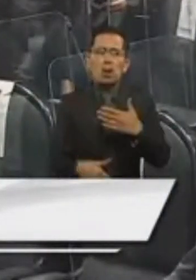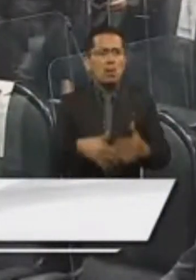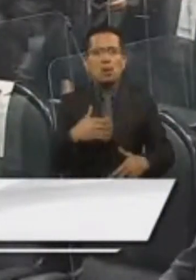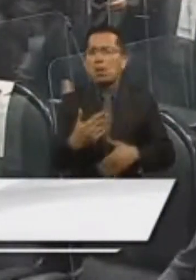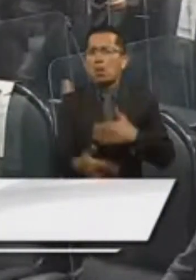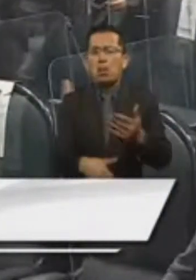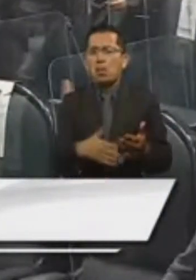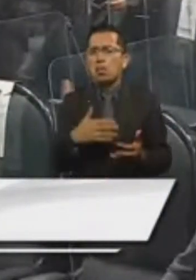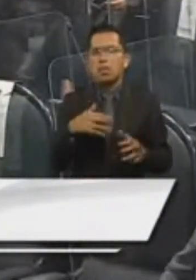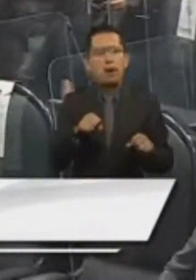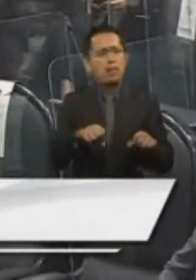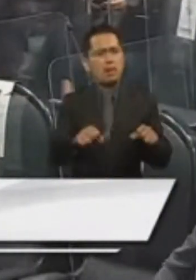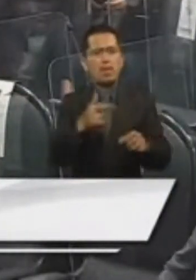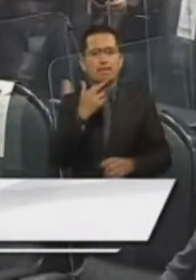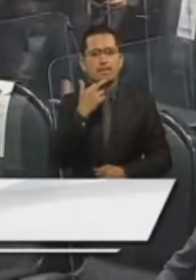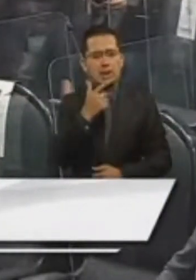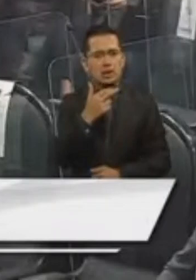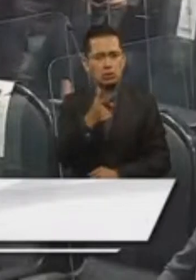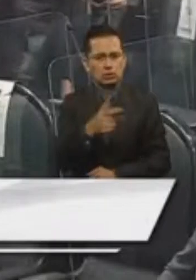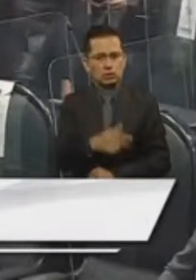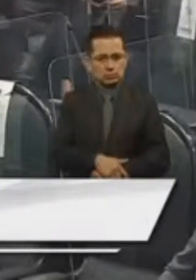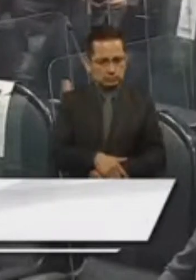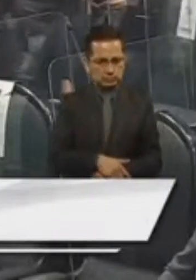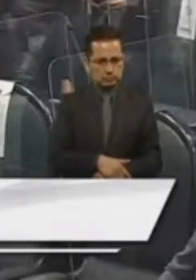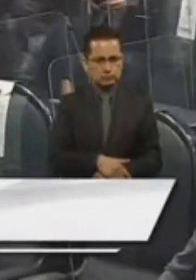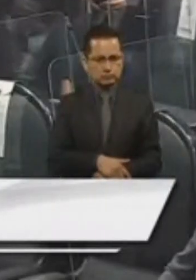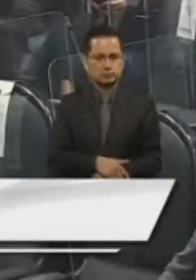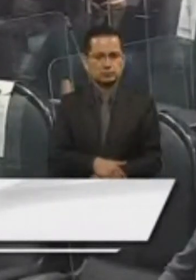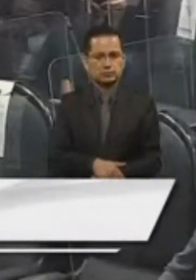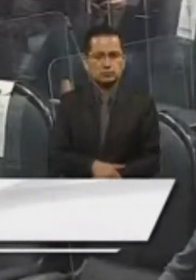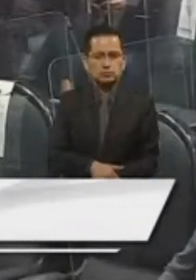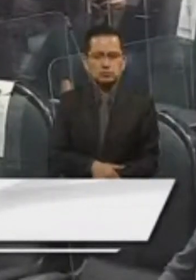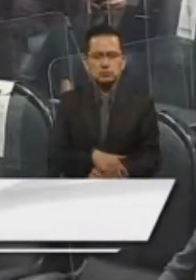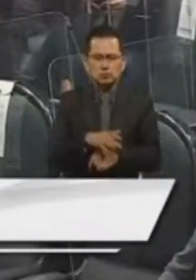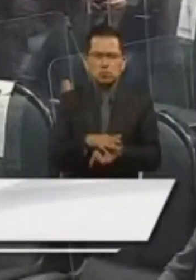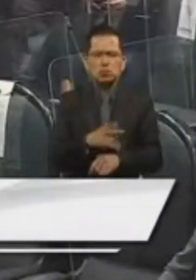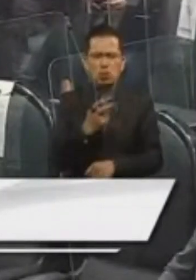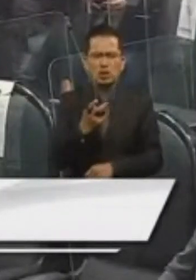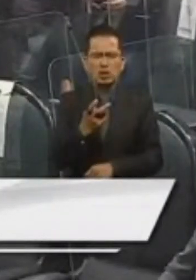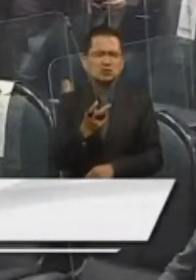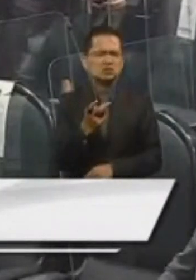con respeto, no emití ninguna expresión.